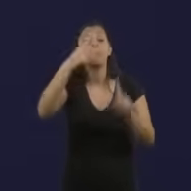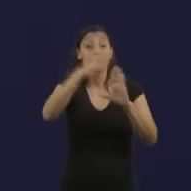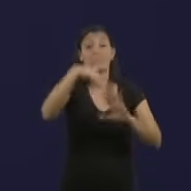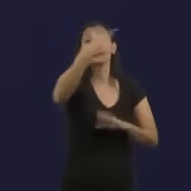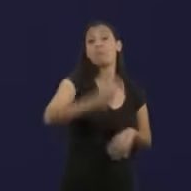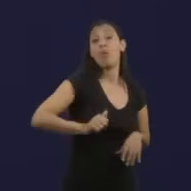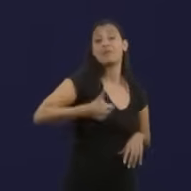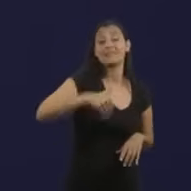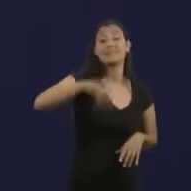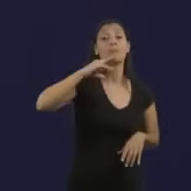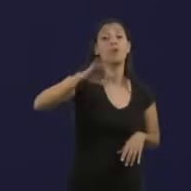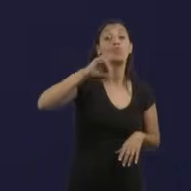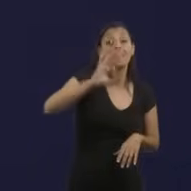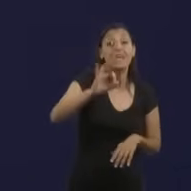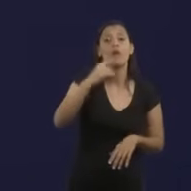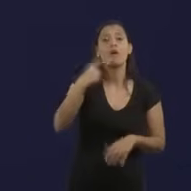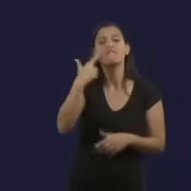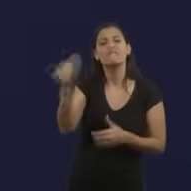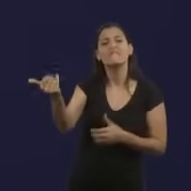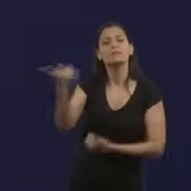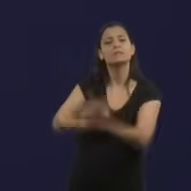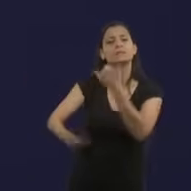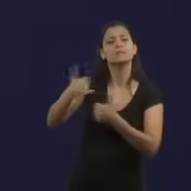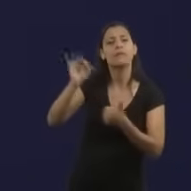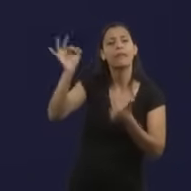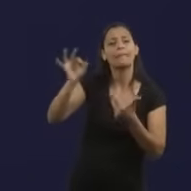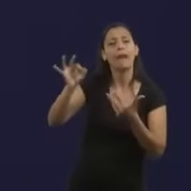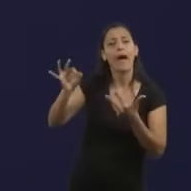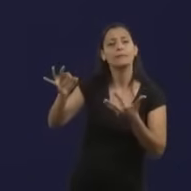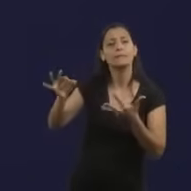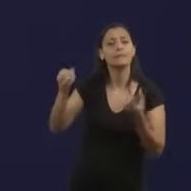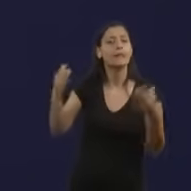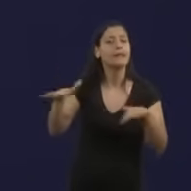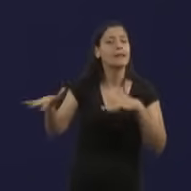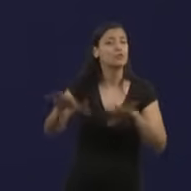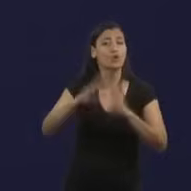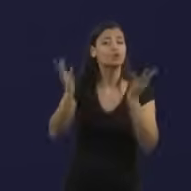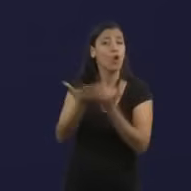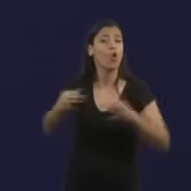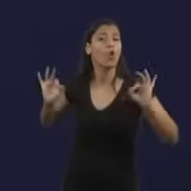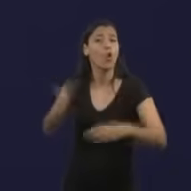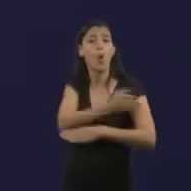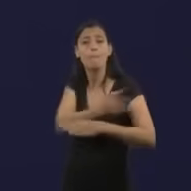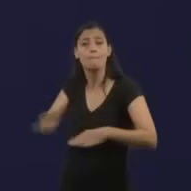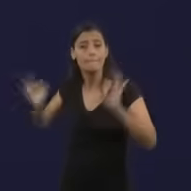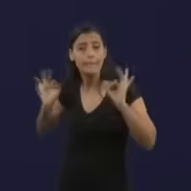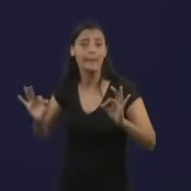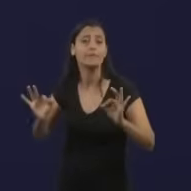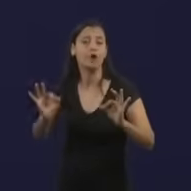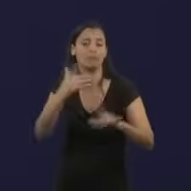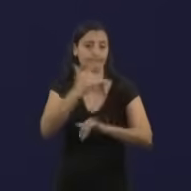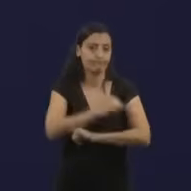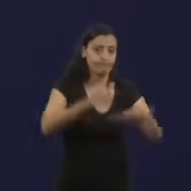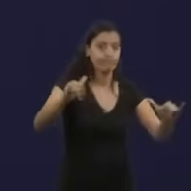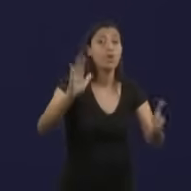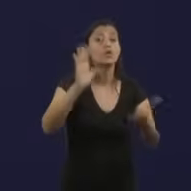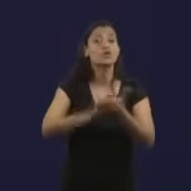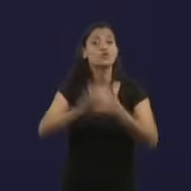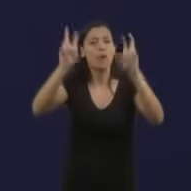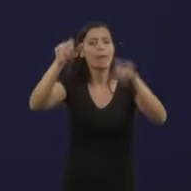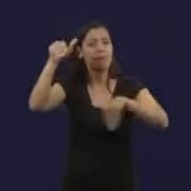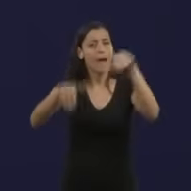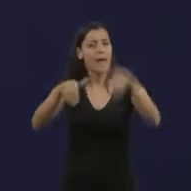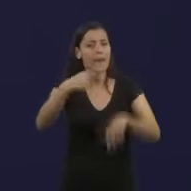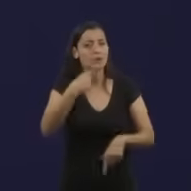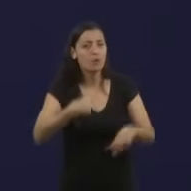primera mano y en persona se entere de los detalles y de todos los últimos acontecimientos ocurridos eh Y con respecto a la elección que me habías